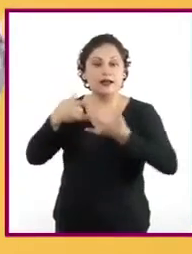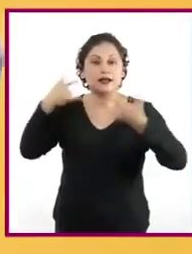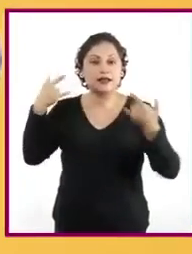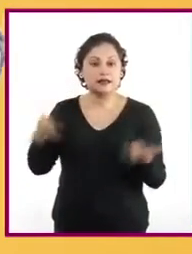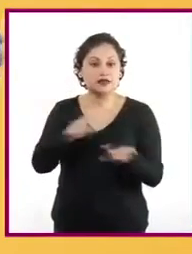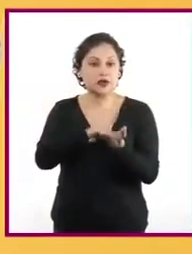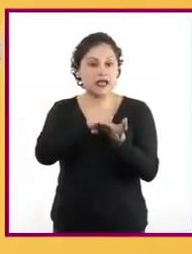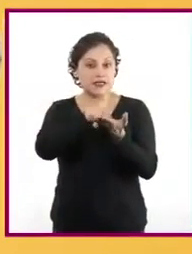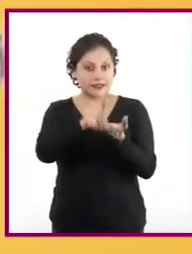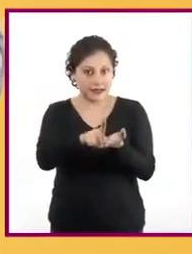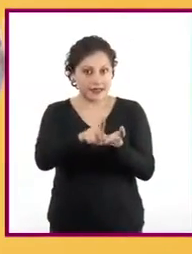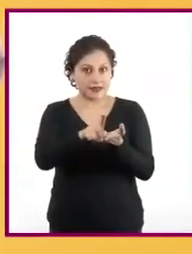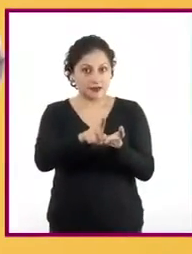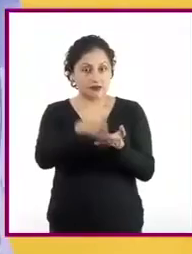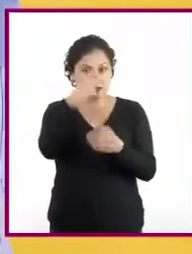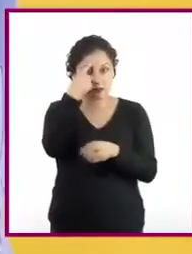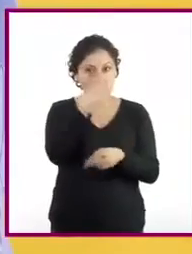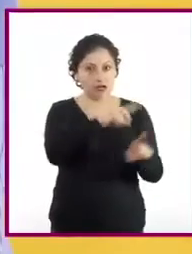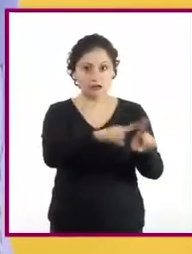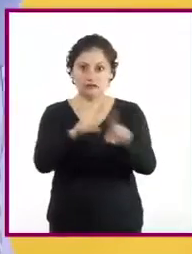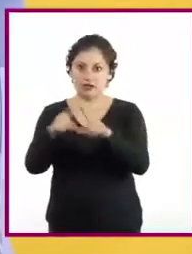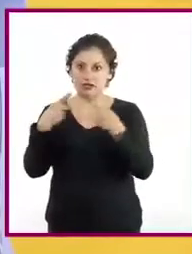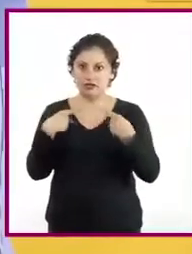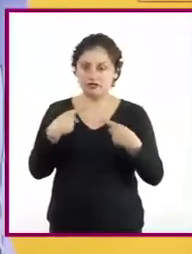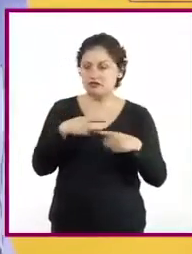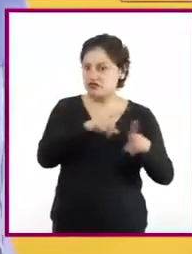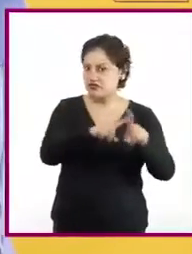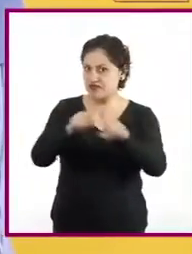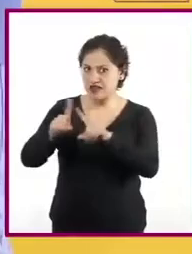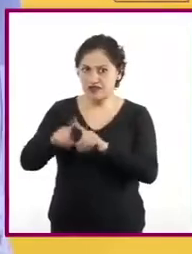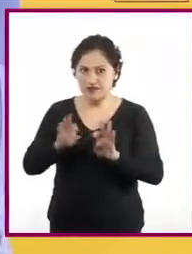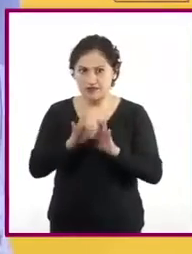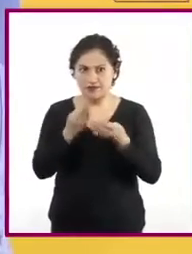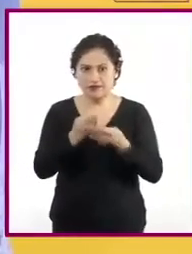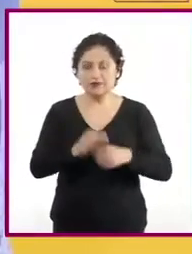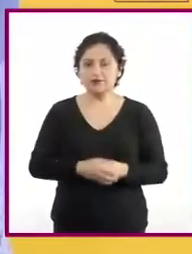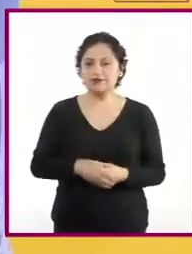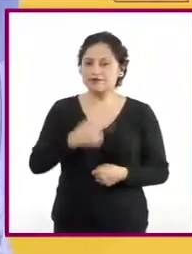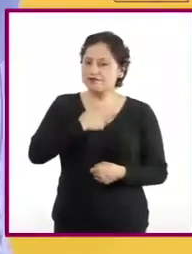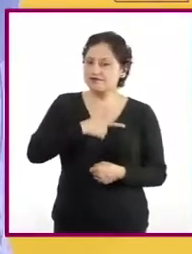por igual entre las personas. Fue un gusto acompañarlos en